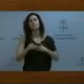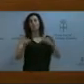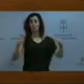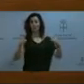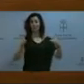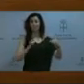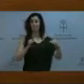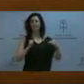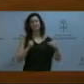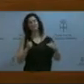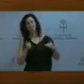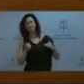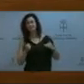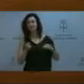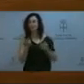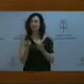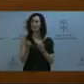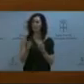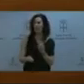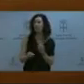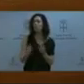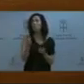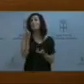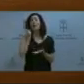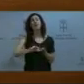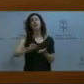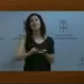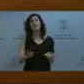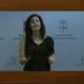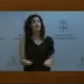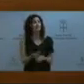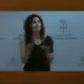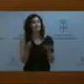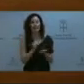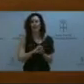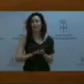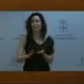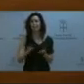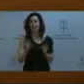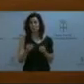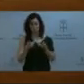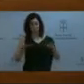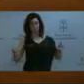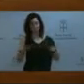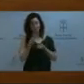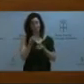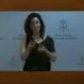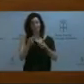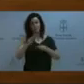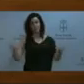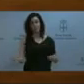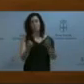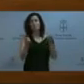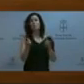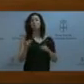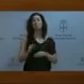oportunidades. Por sí sola no, una oficina no garantiza eso, porque la idea que se plantea de ofrecer información, publicidad acerca de las prestaciones y de